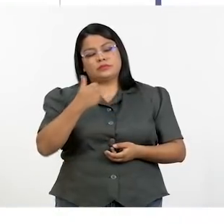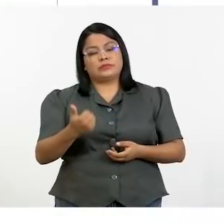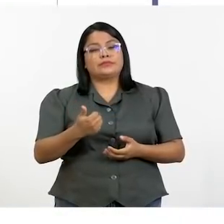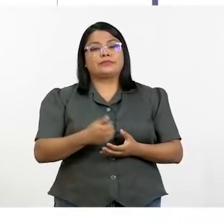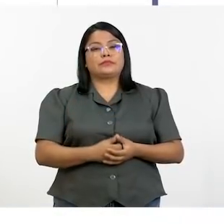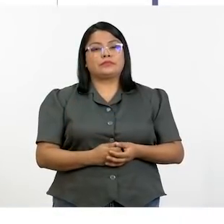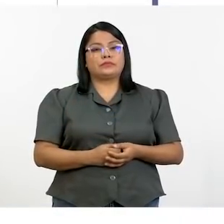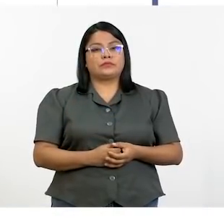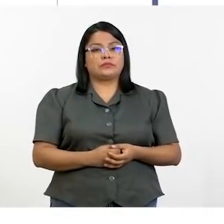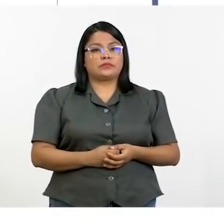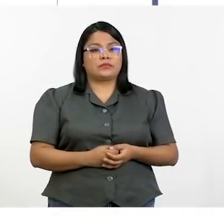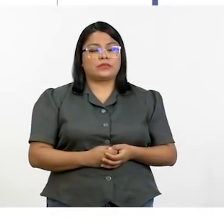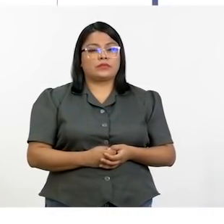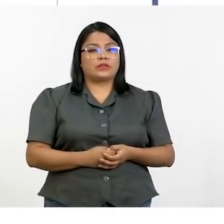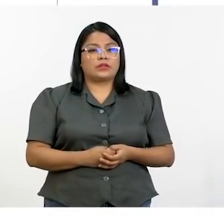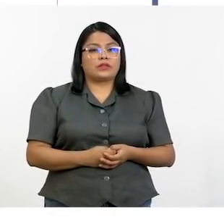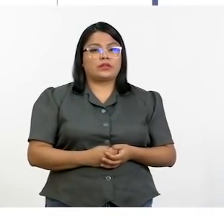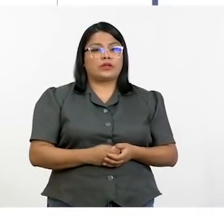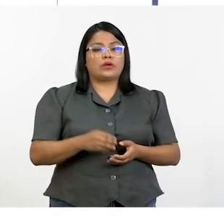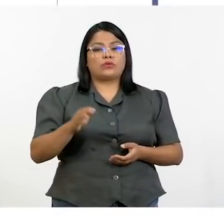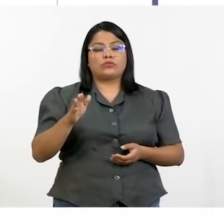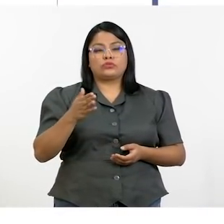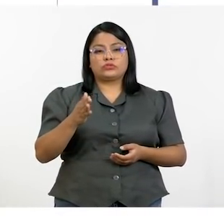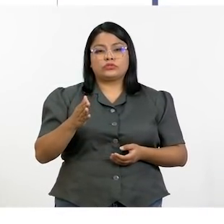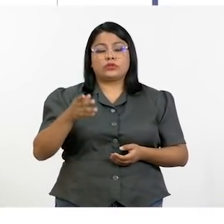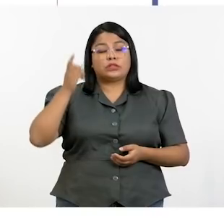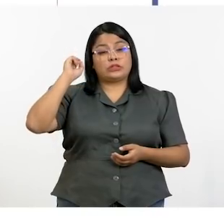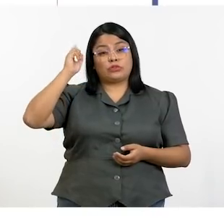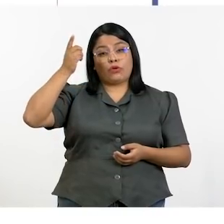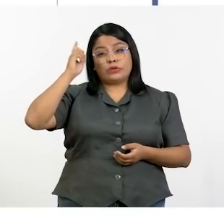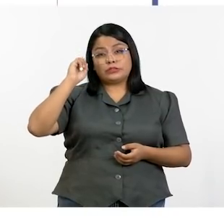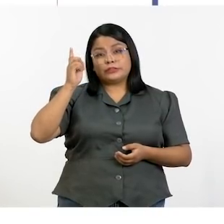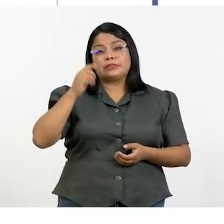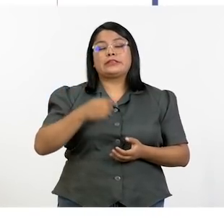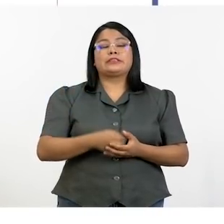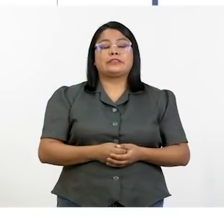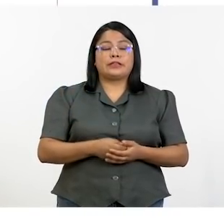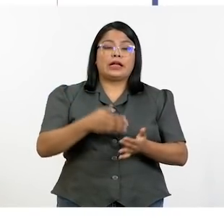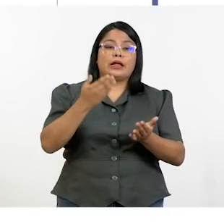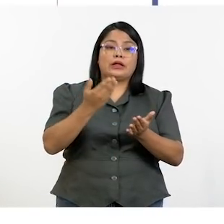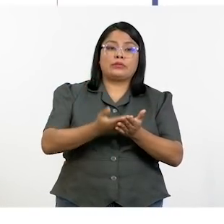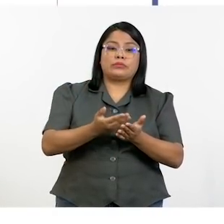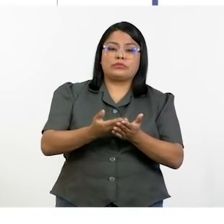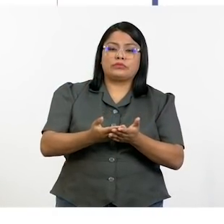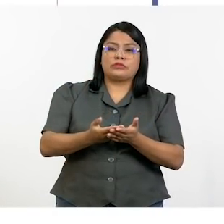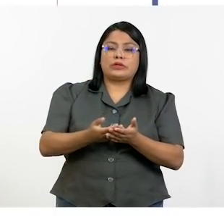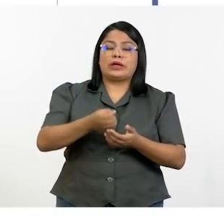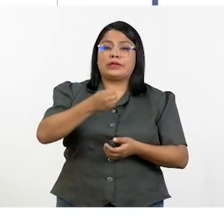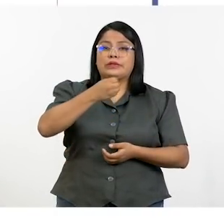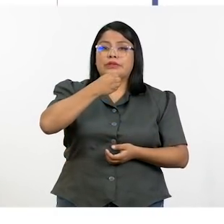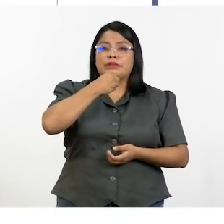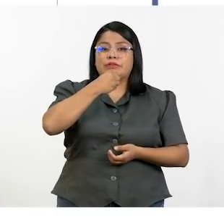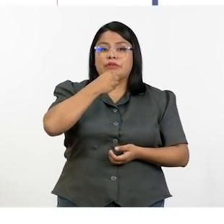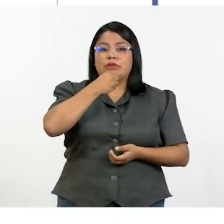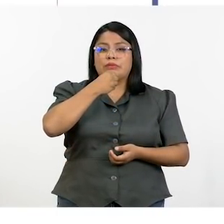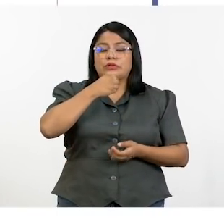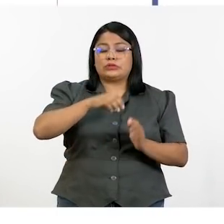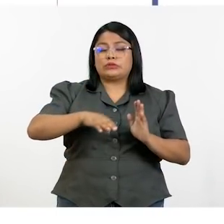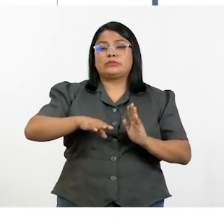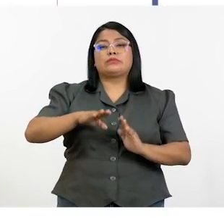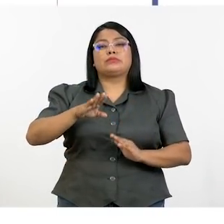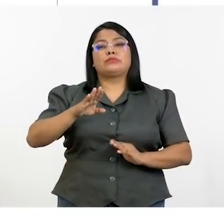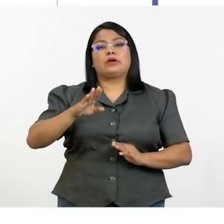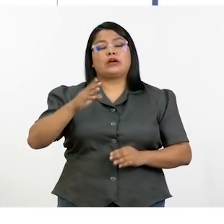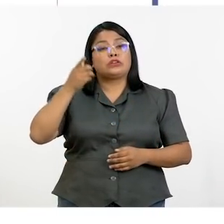las secciones es la de recursos para el docente. Esta tiene como propósito brindar información